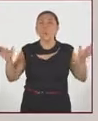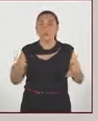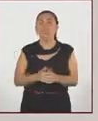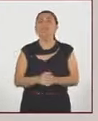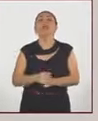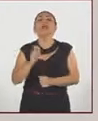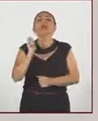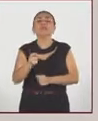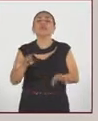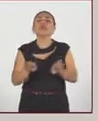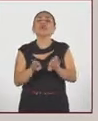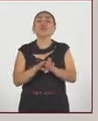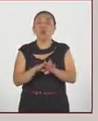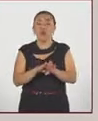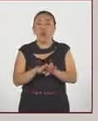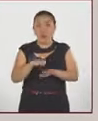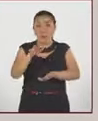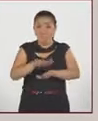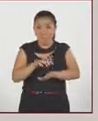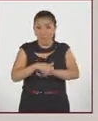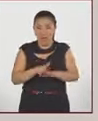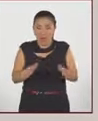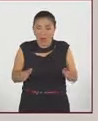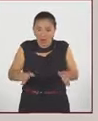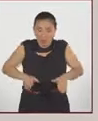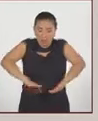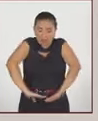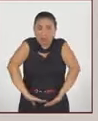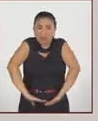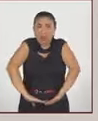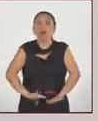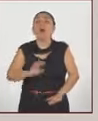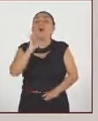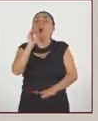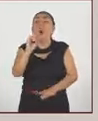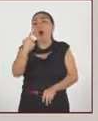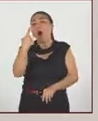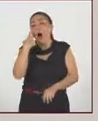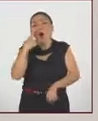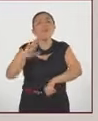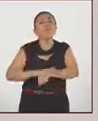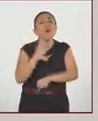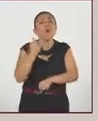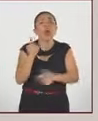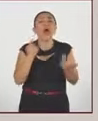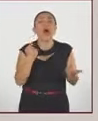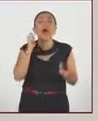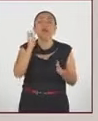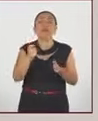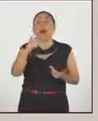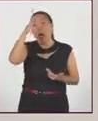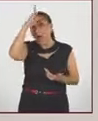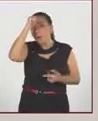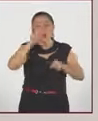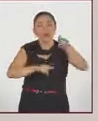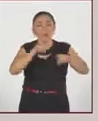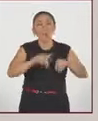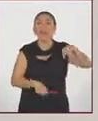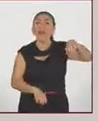la anteversión femoral, el metatarso aducto, y las causas van variando según la edad del paciente.